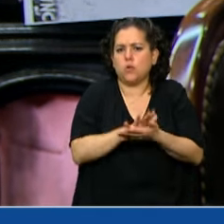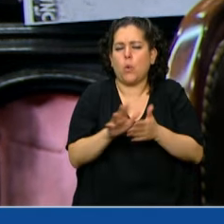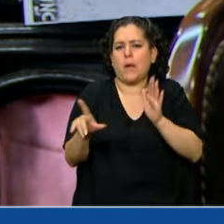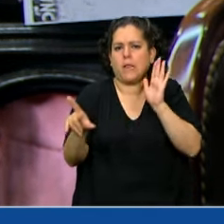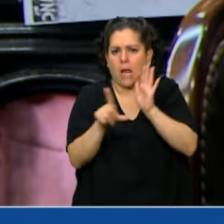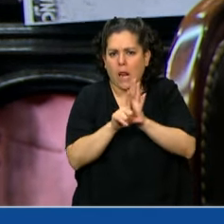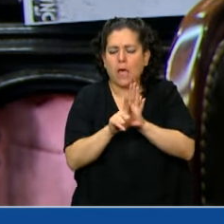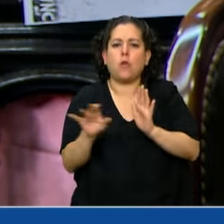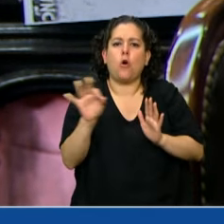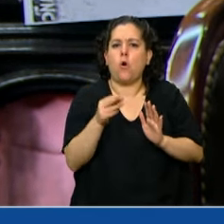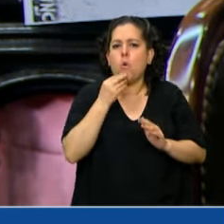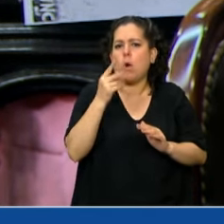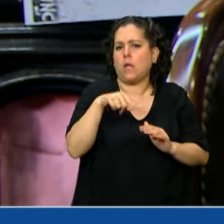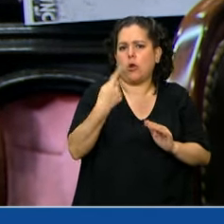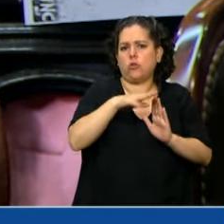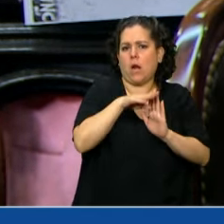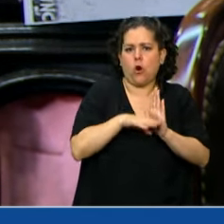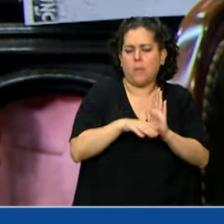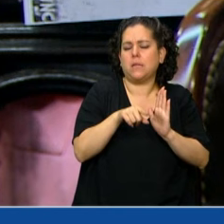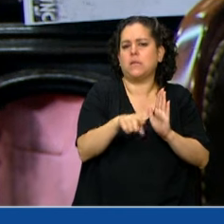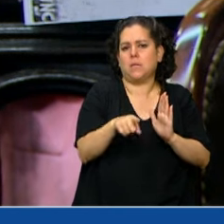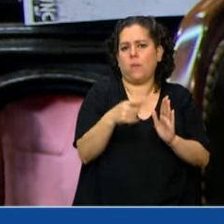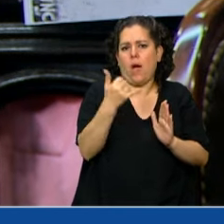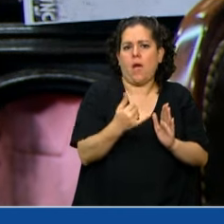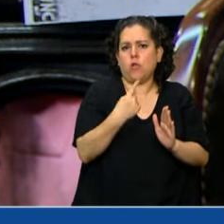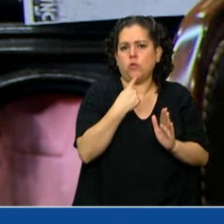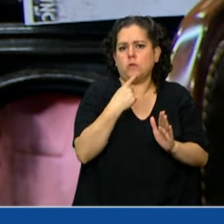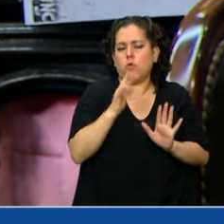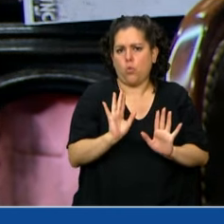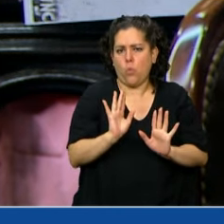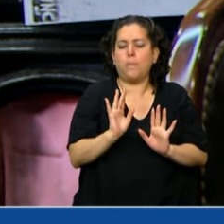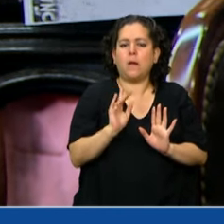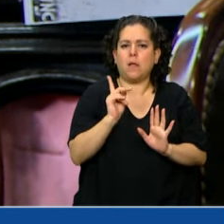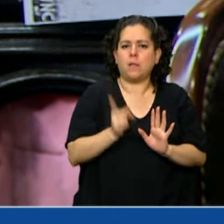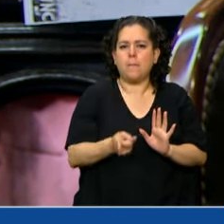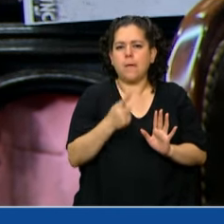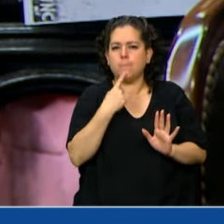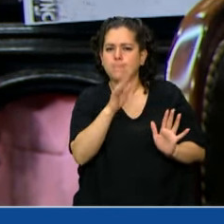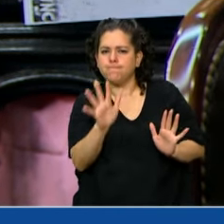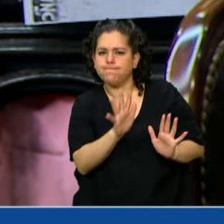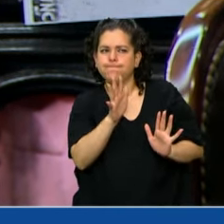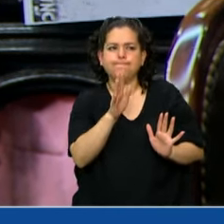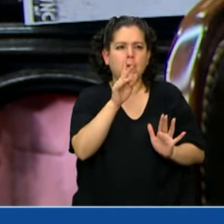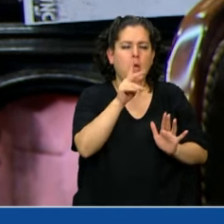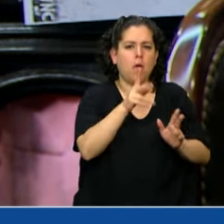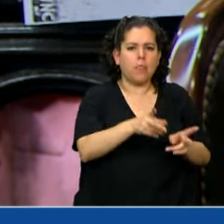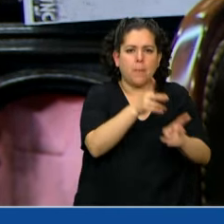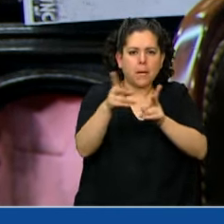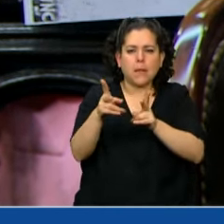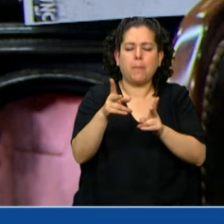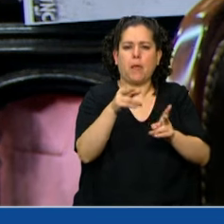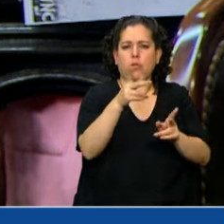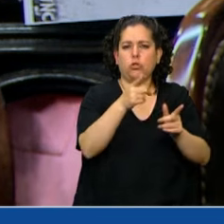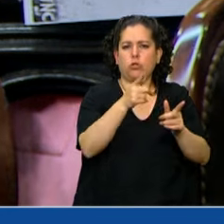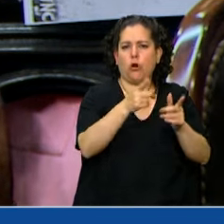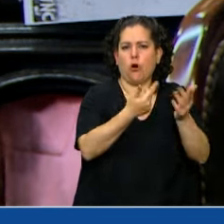ley o a cualquier otra normativa genera una incertidumbre y también una especulación en el mercado inmobiliario voy a celebrar